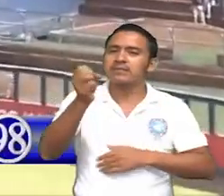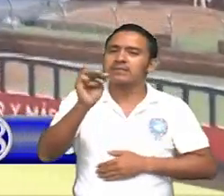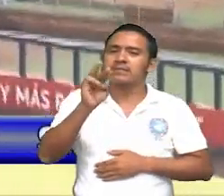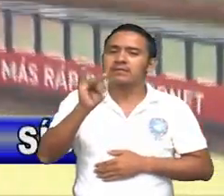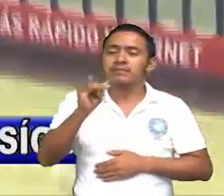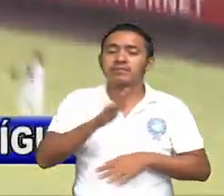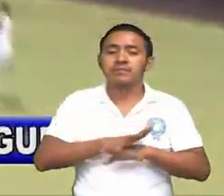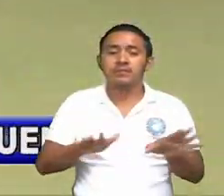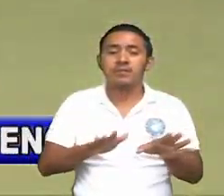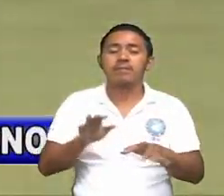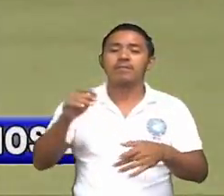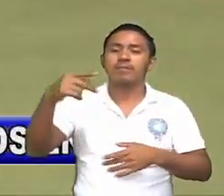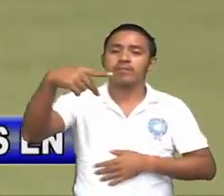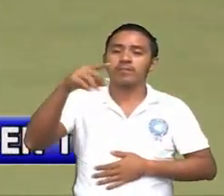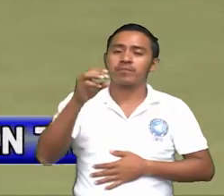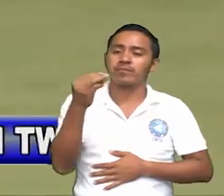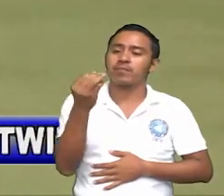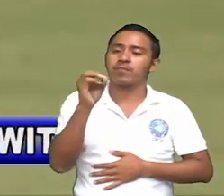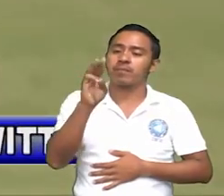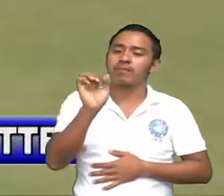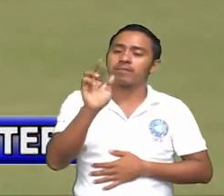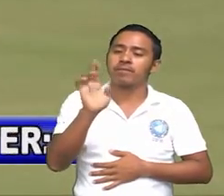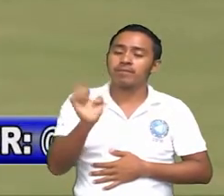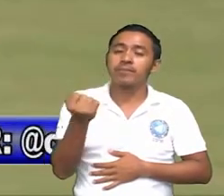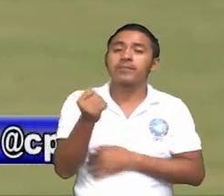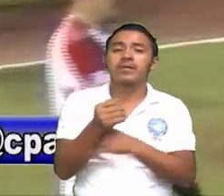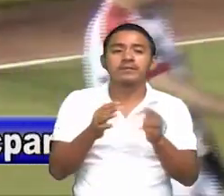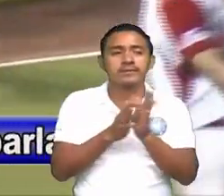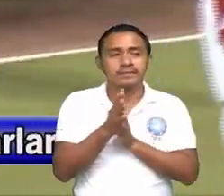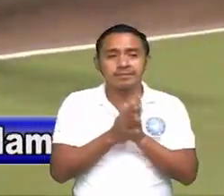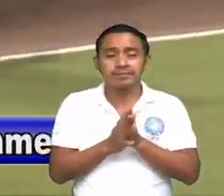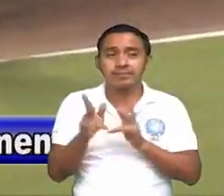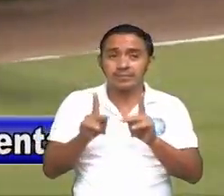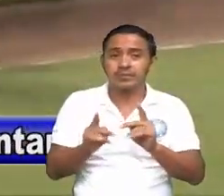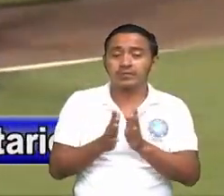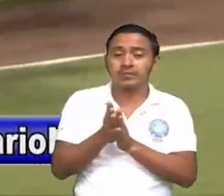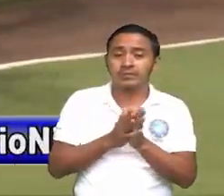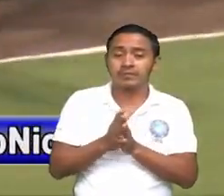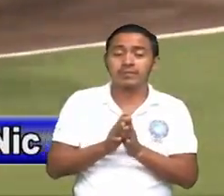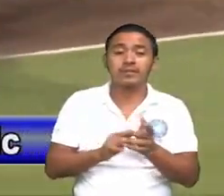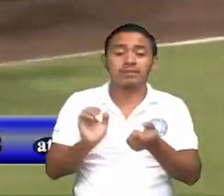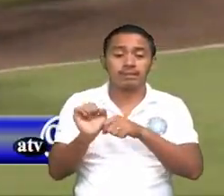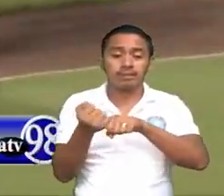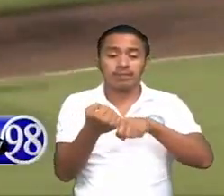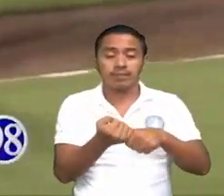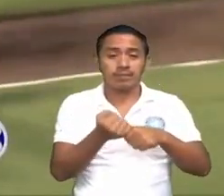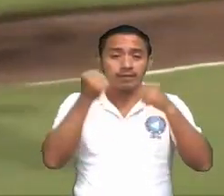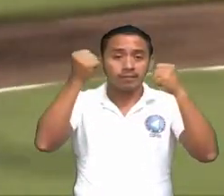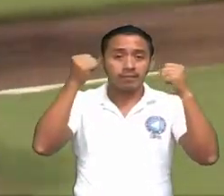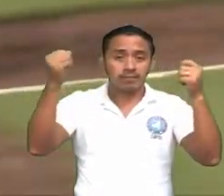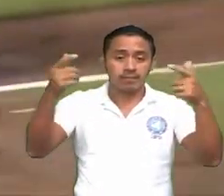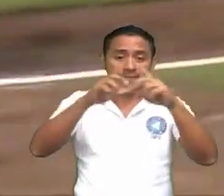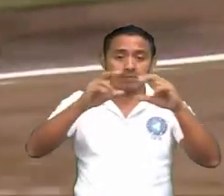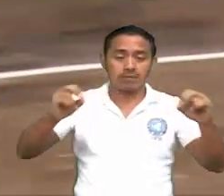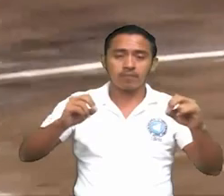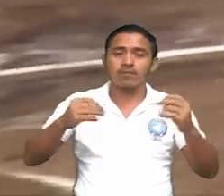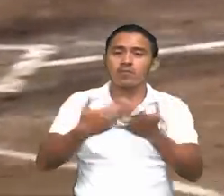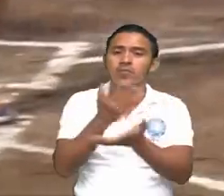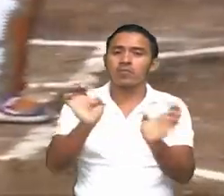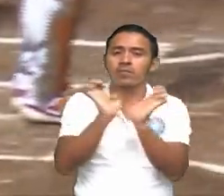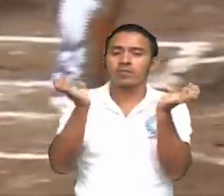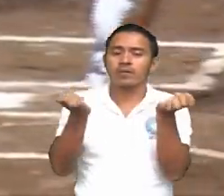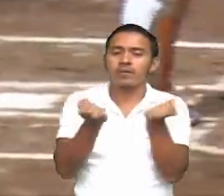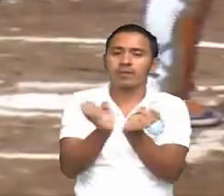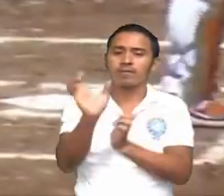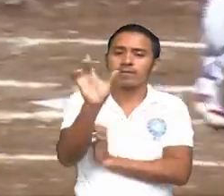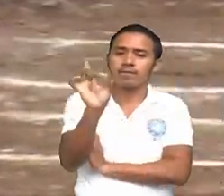campeonato Germán Pomares Ordóñez, fue lo que disfrutaron los fanáticos del Deporte Rey de Nicaragua. El nuevo estadio Denis Martínez recibió